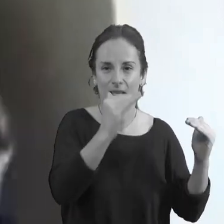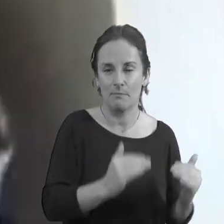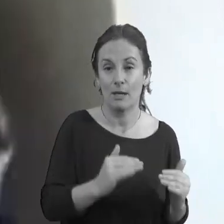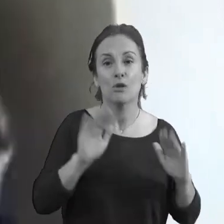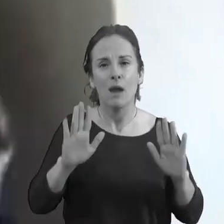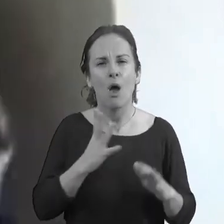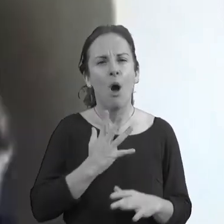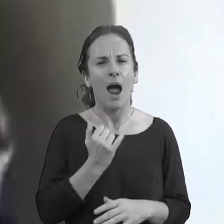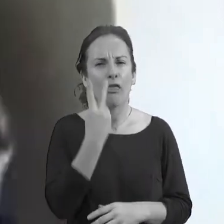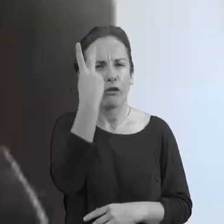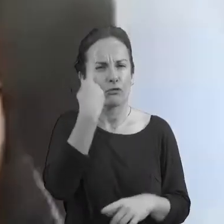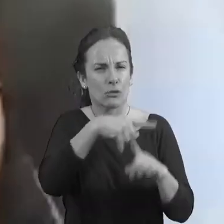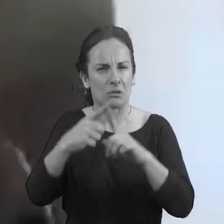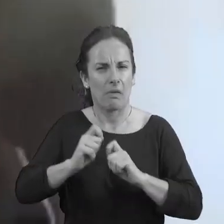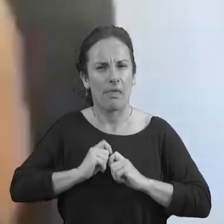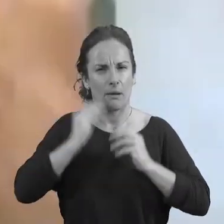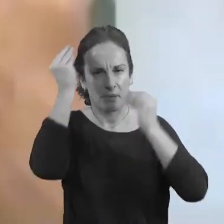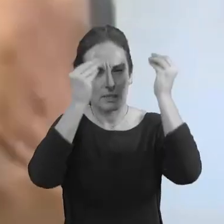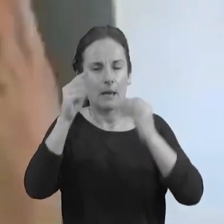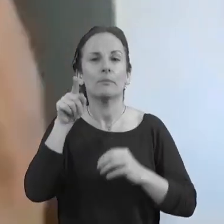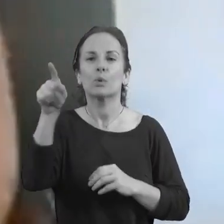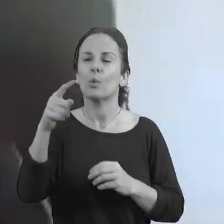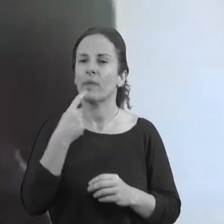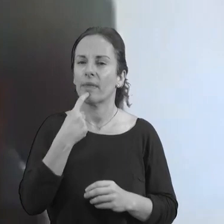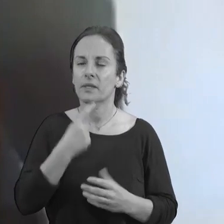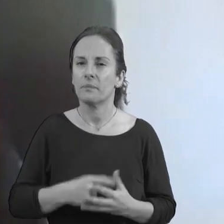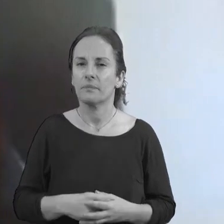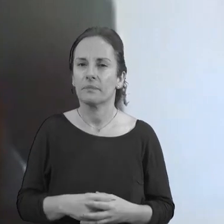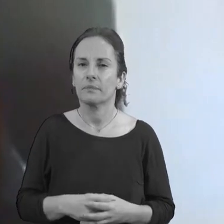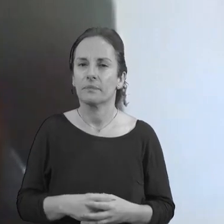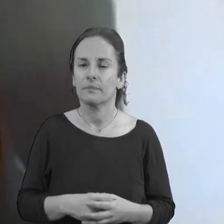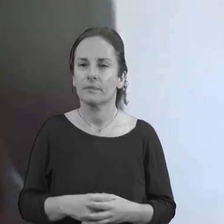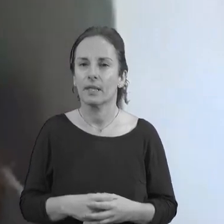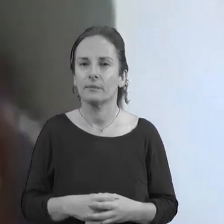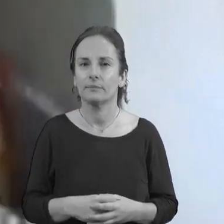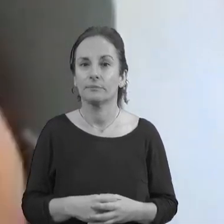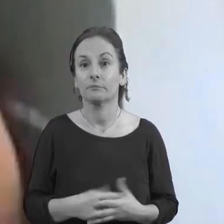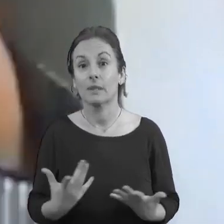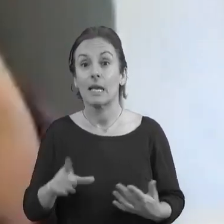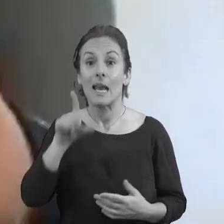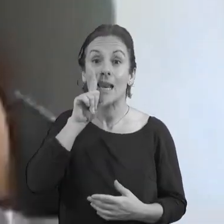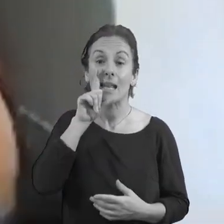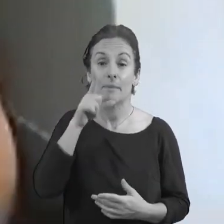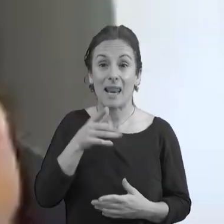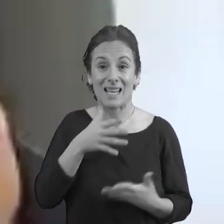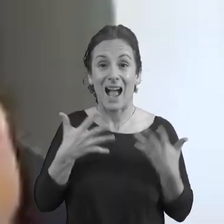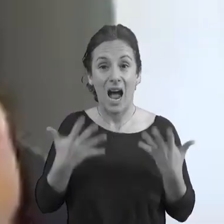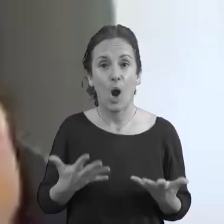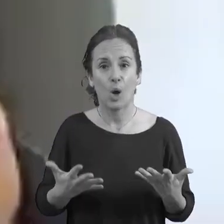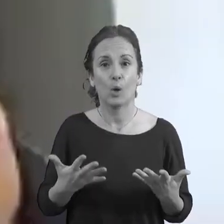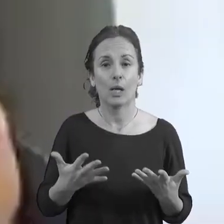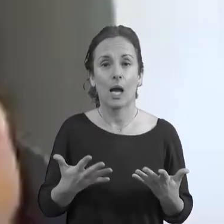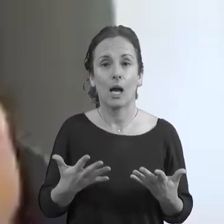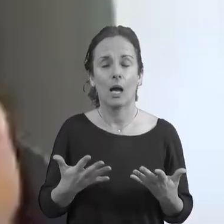me han hecho pensar, es cuando tú planteas, bueno, que las lesbianas en estos momentos son